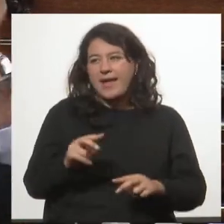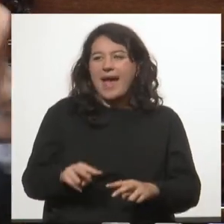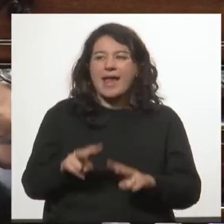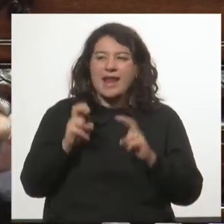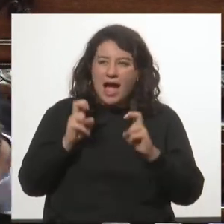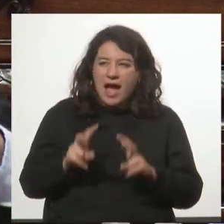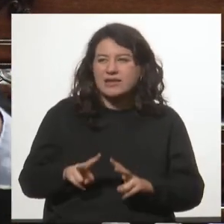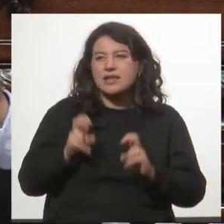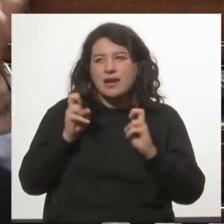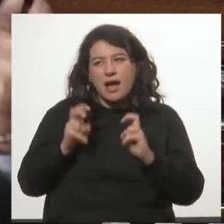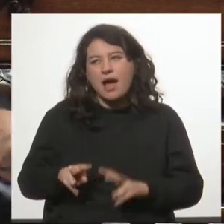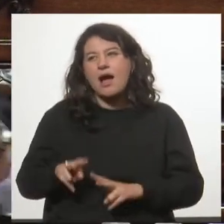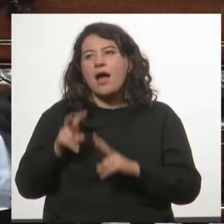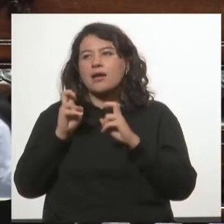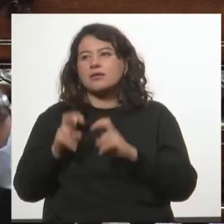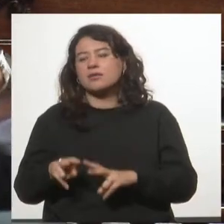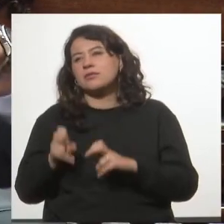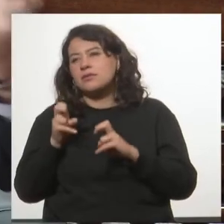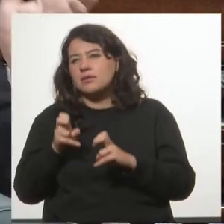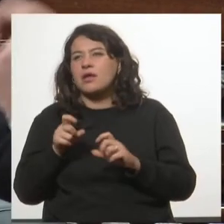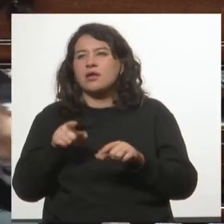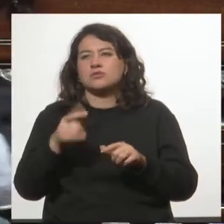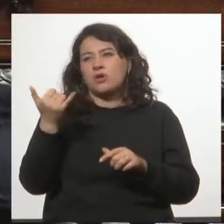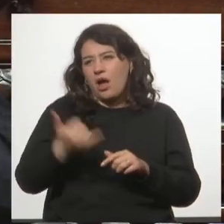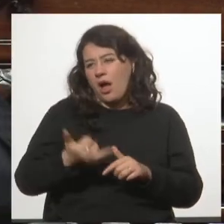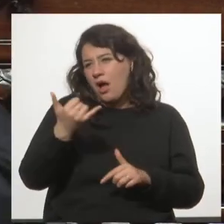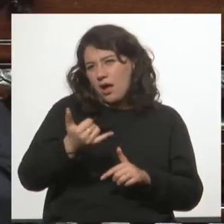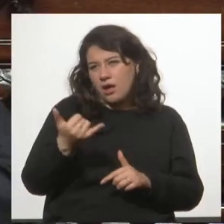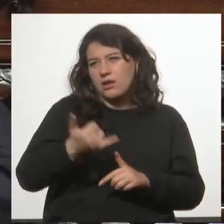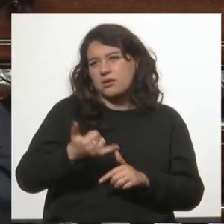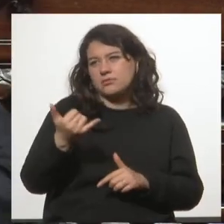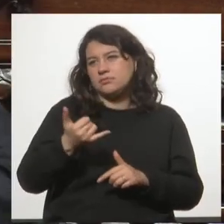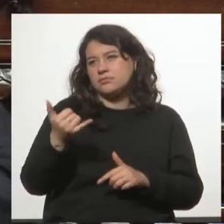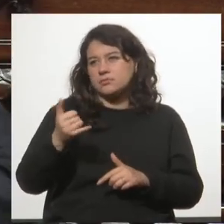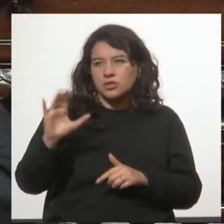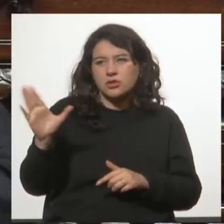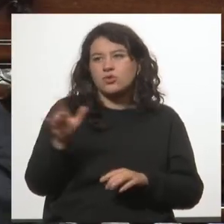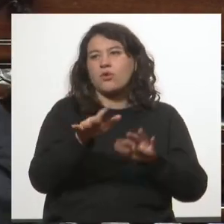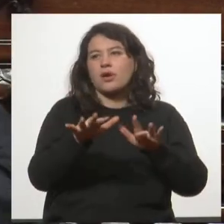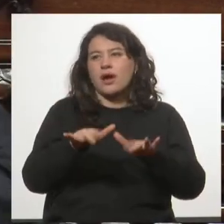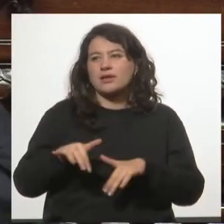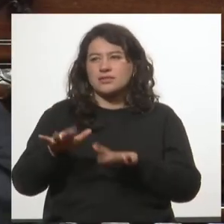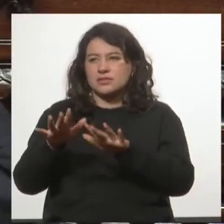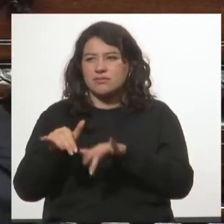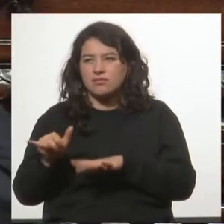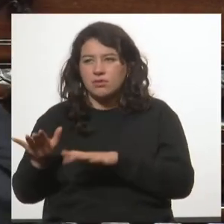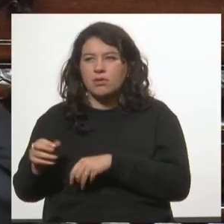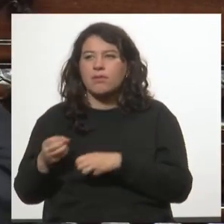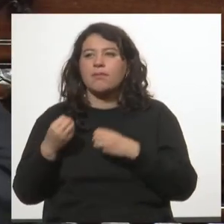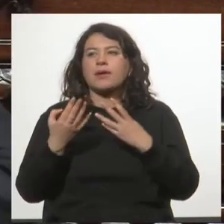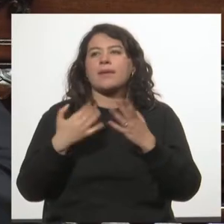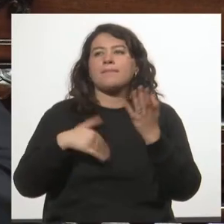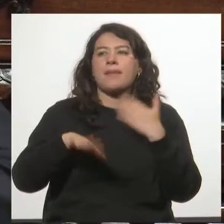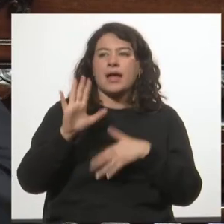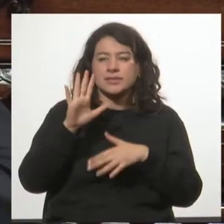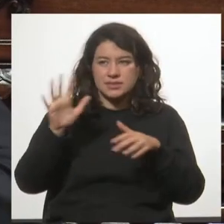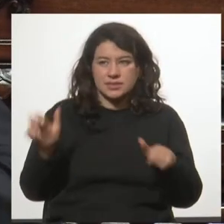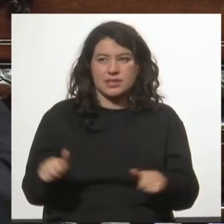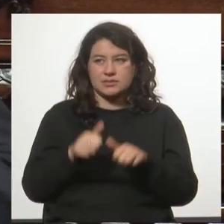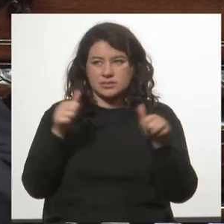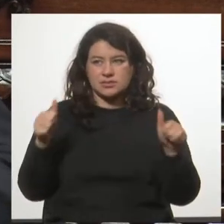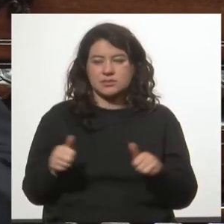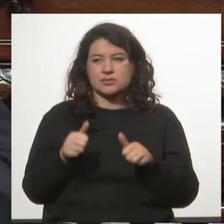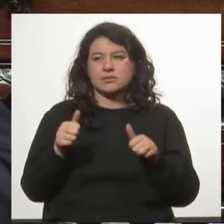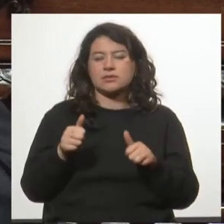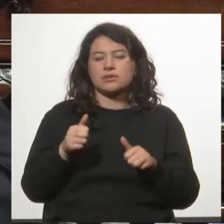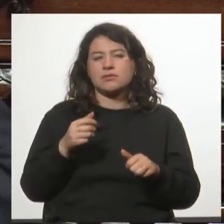análisis de factibilidad y eso debe estar seguro en todos los archivos porque cuanto más se hacen más